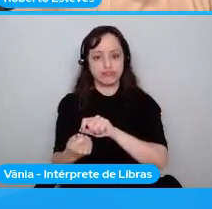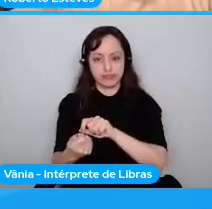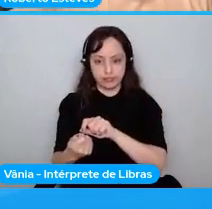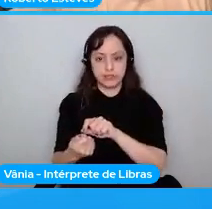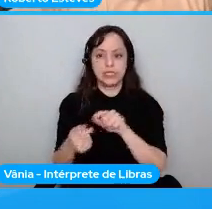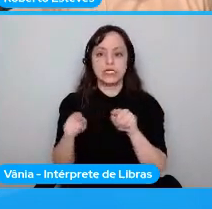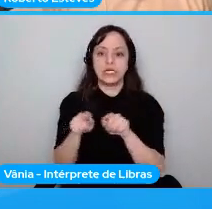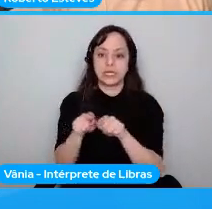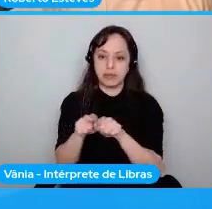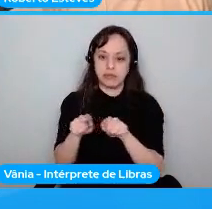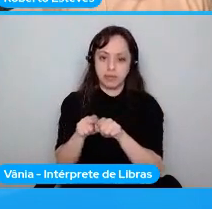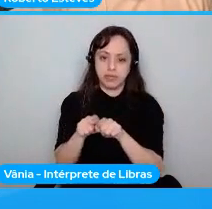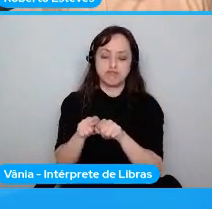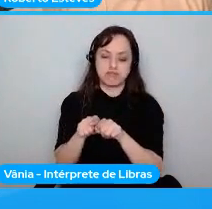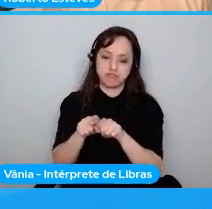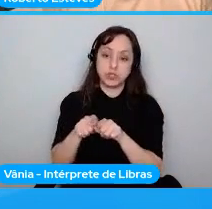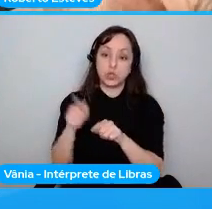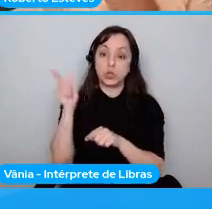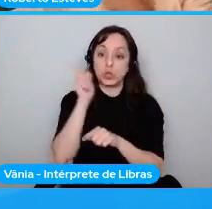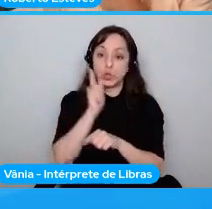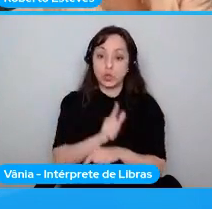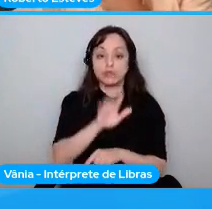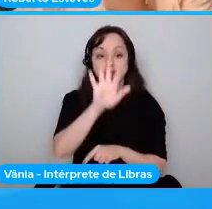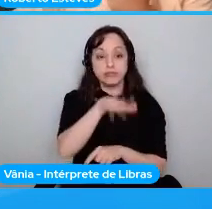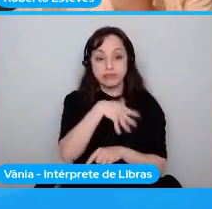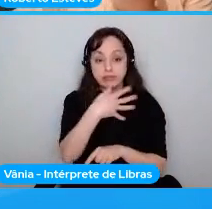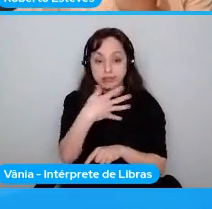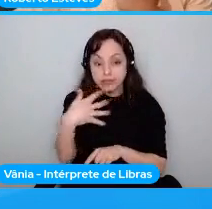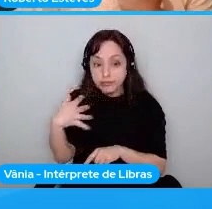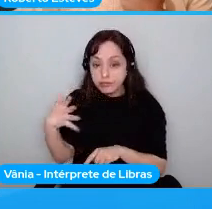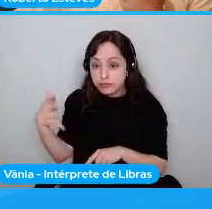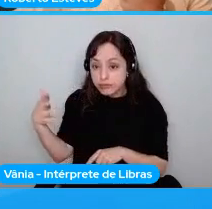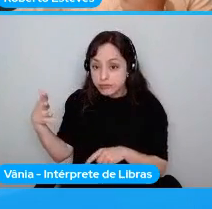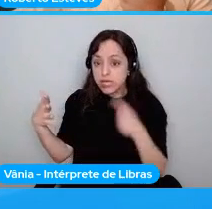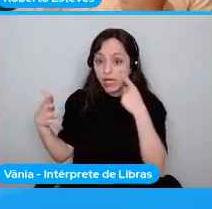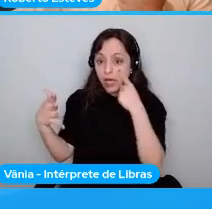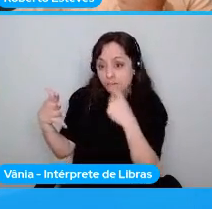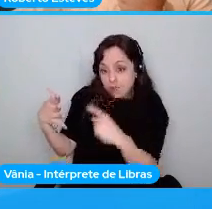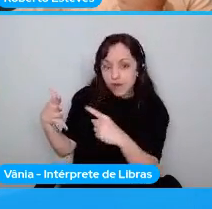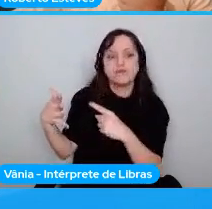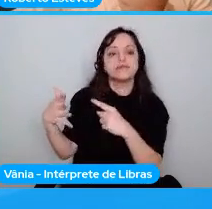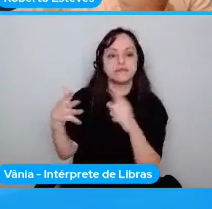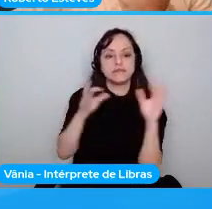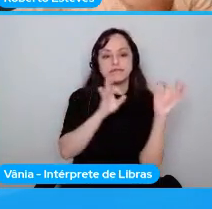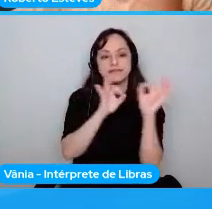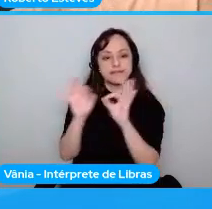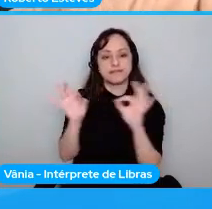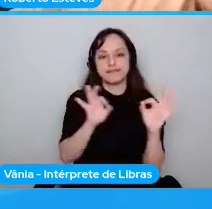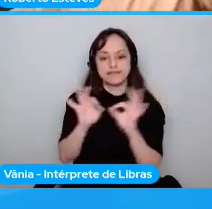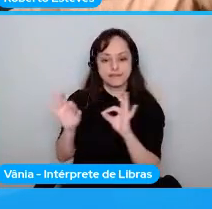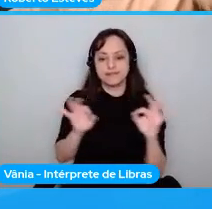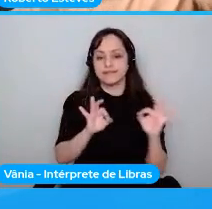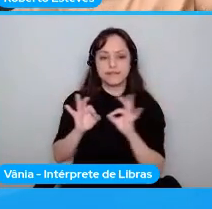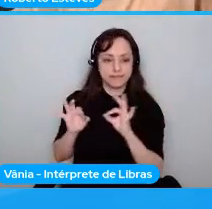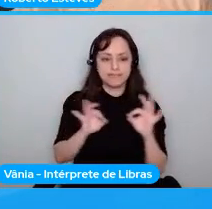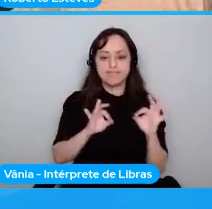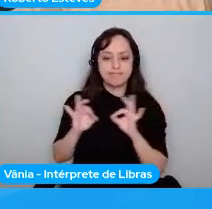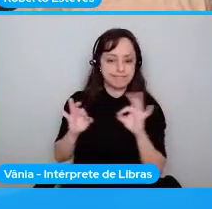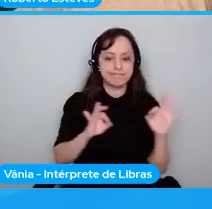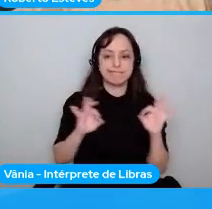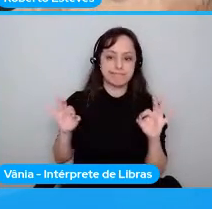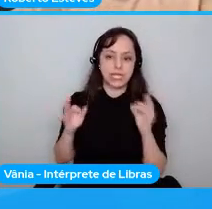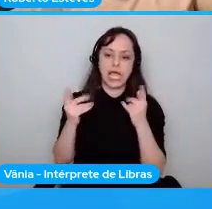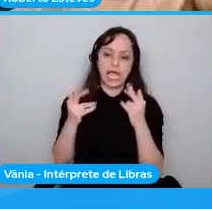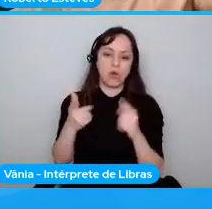también. Entonces, lo convierto a CSV, a Excel, y puedo empezar ya a manipularlo como manipulamos